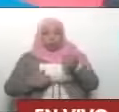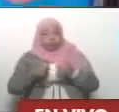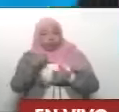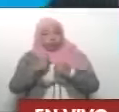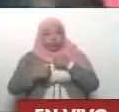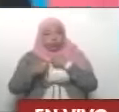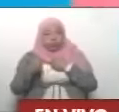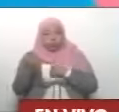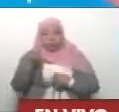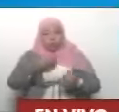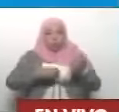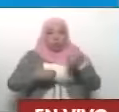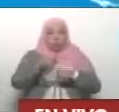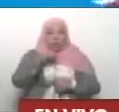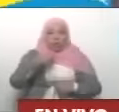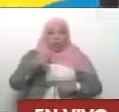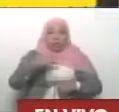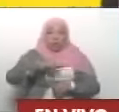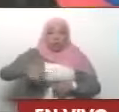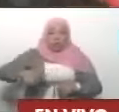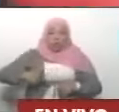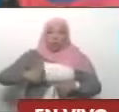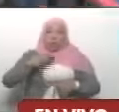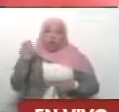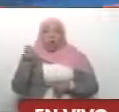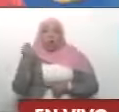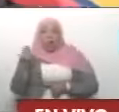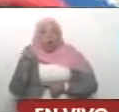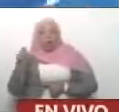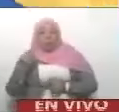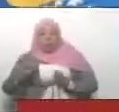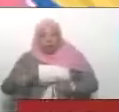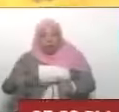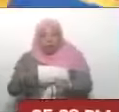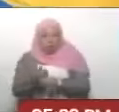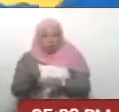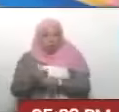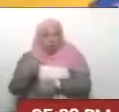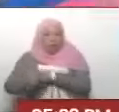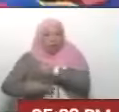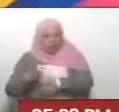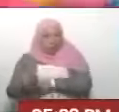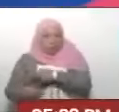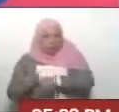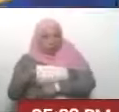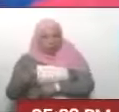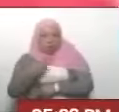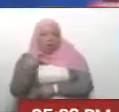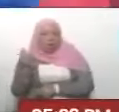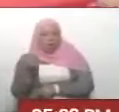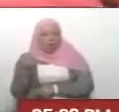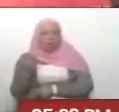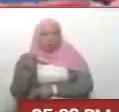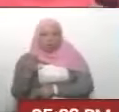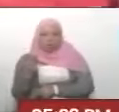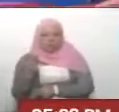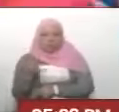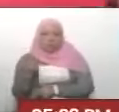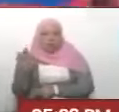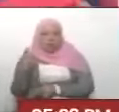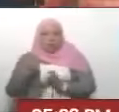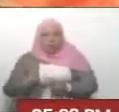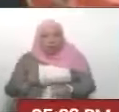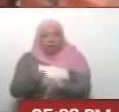con Maduro en la vía. Nosotros somos una generación joven fundadora, todavía joven. Somos los